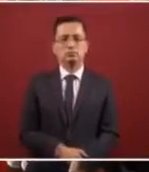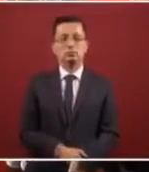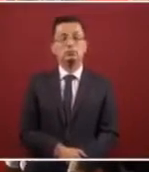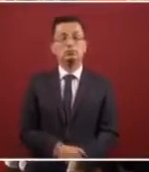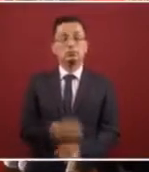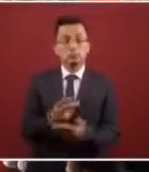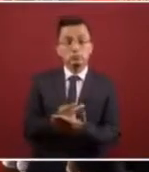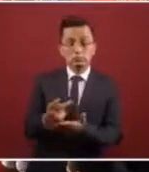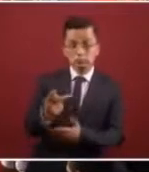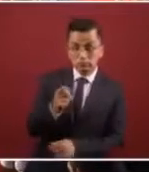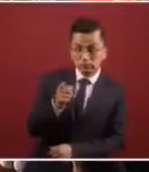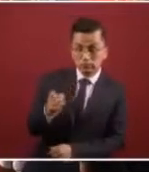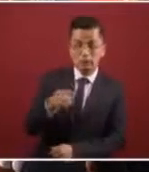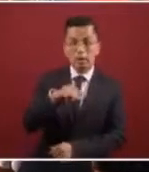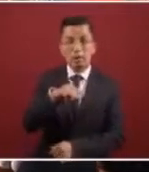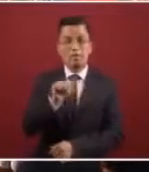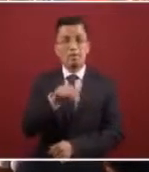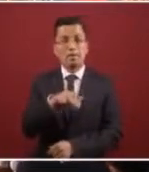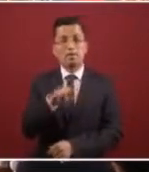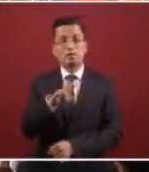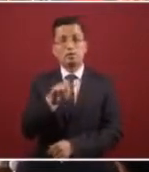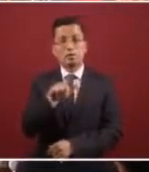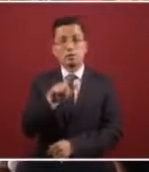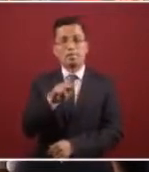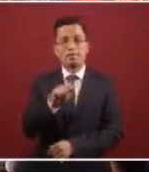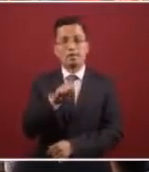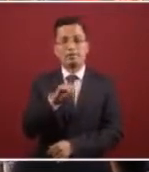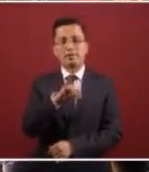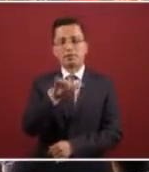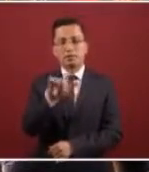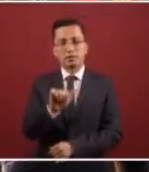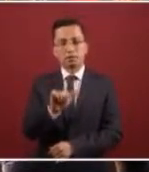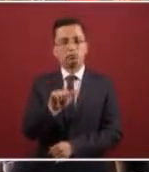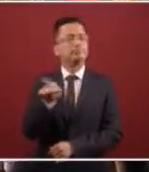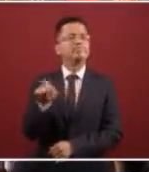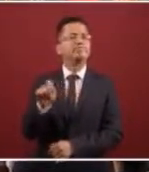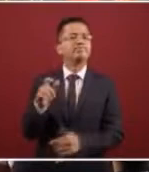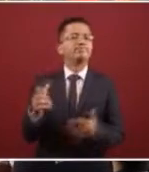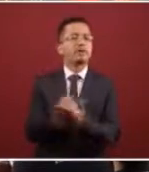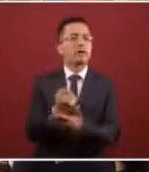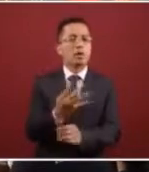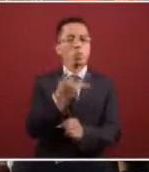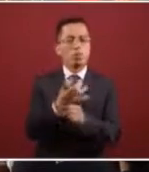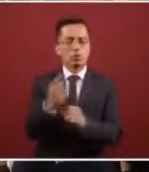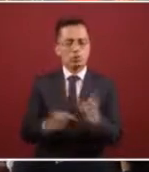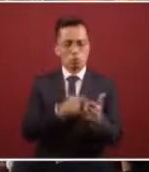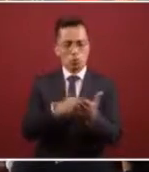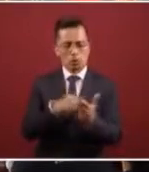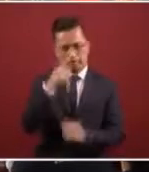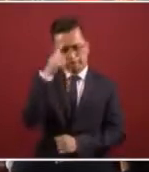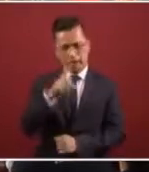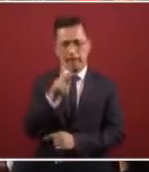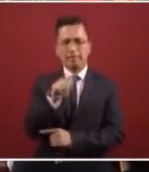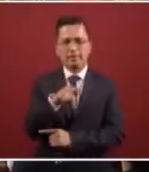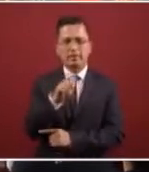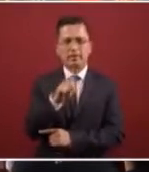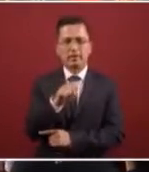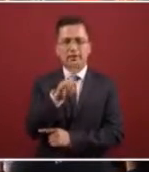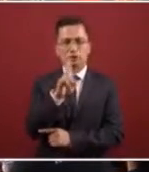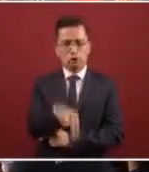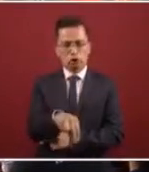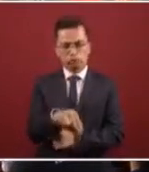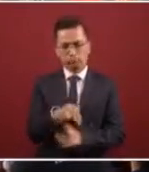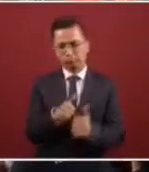Recibe también Manuel Padilla Lascano, ganador del cuarto lugar en la disciplina de pentatlón moderno.